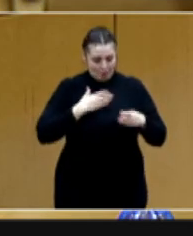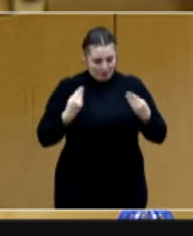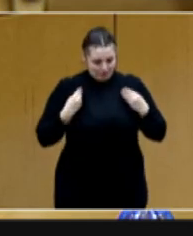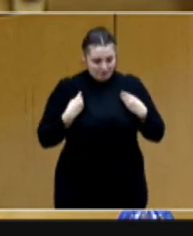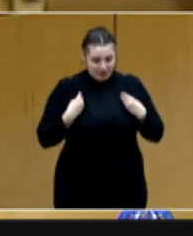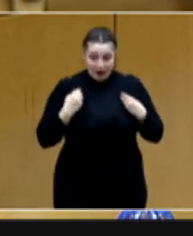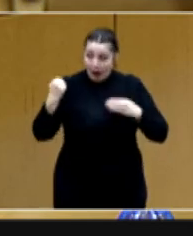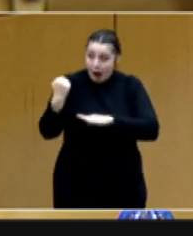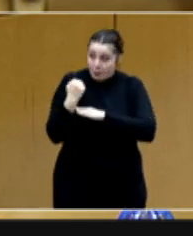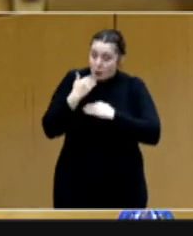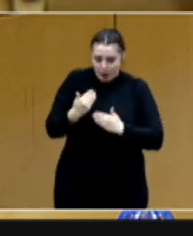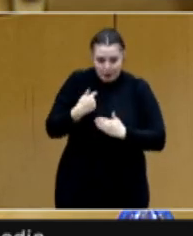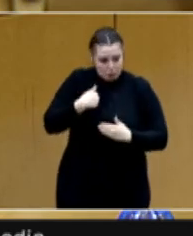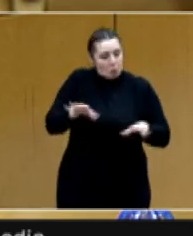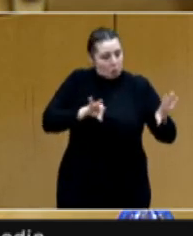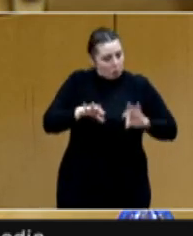mi vida con apoyos